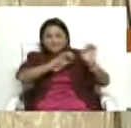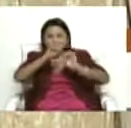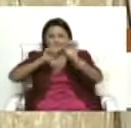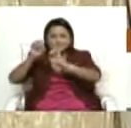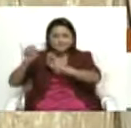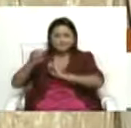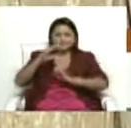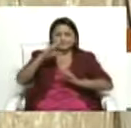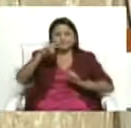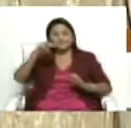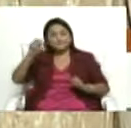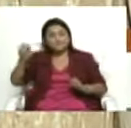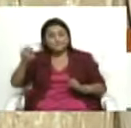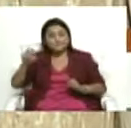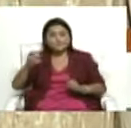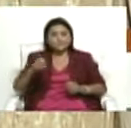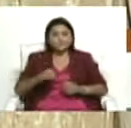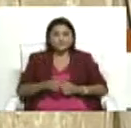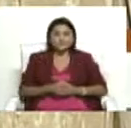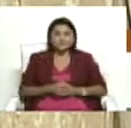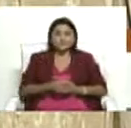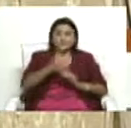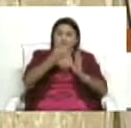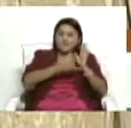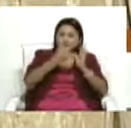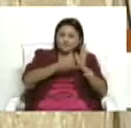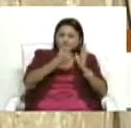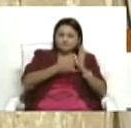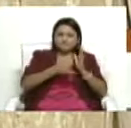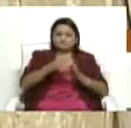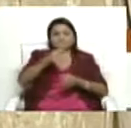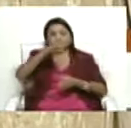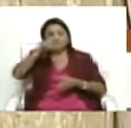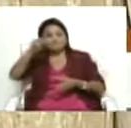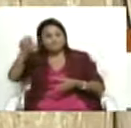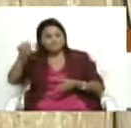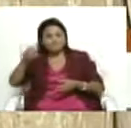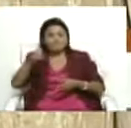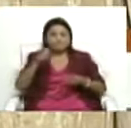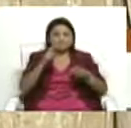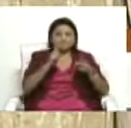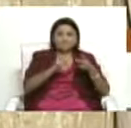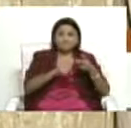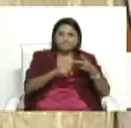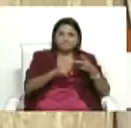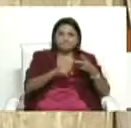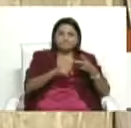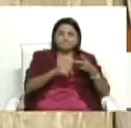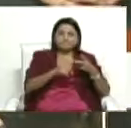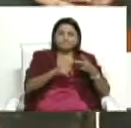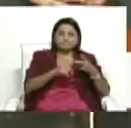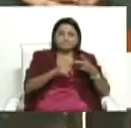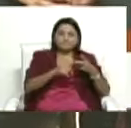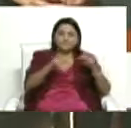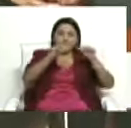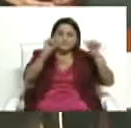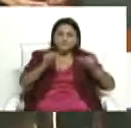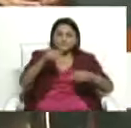venezolano, auditorías al registro electoral de Venezuela, auditorías al sistema automatizado de